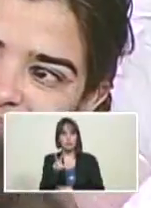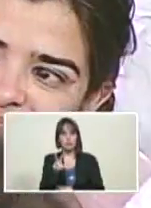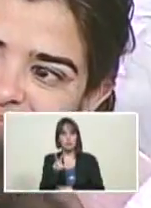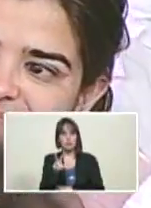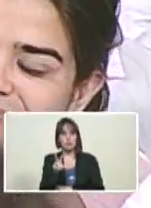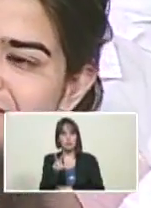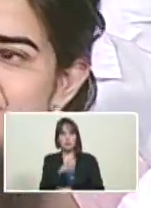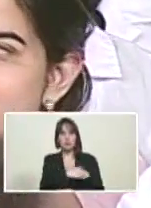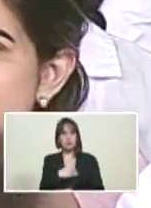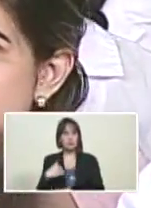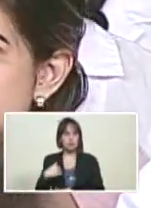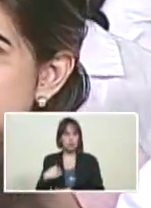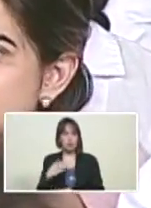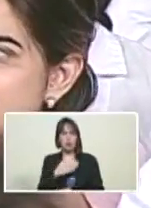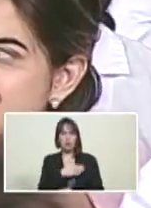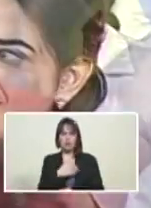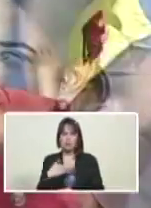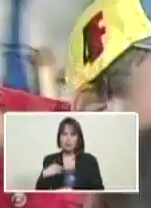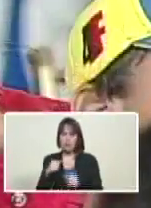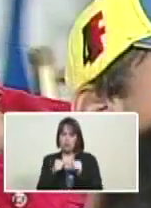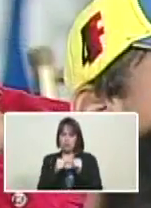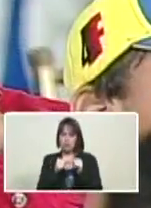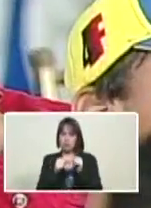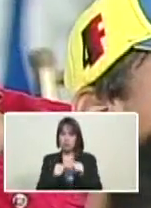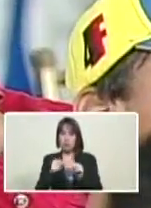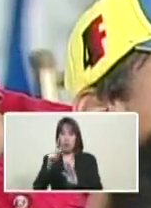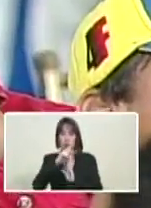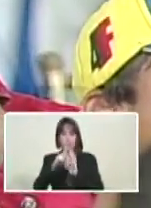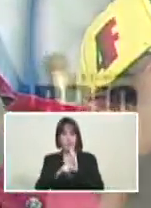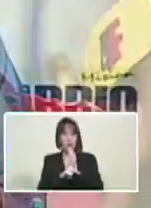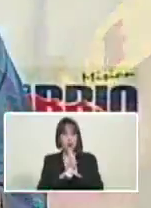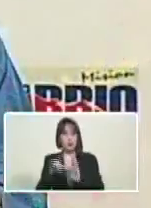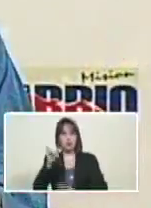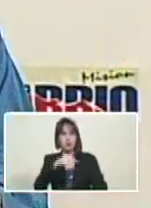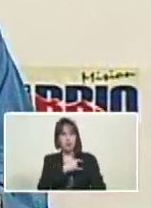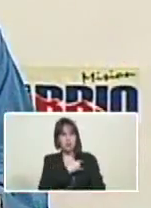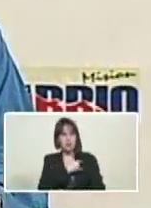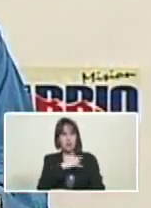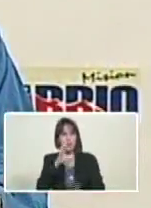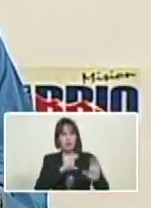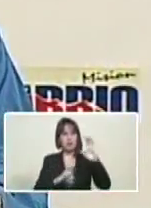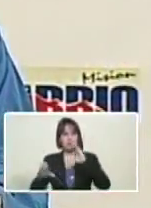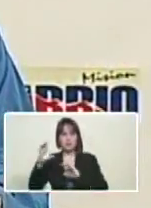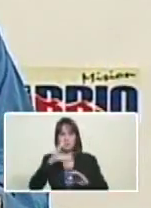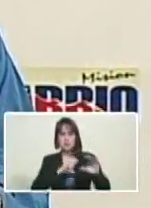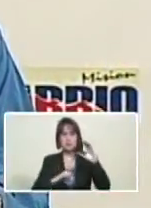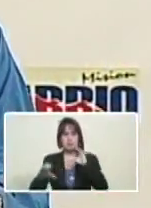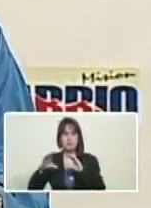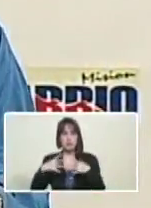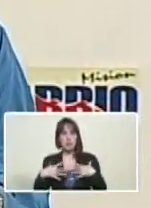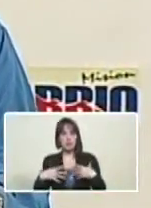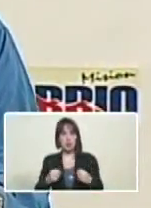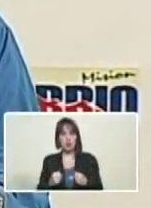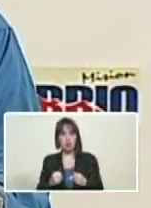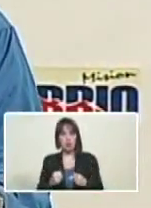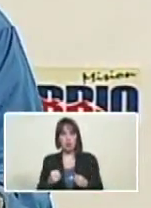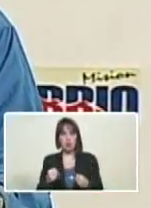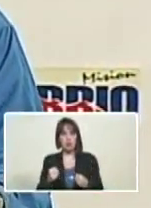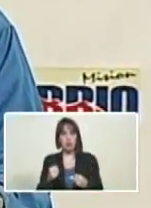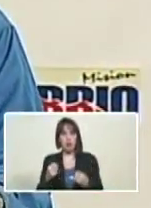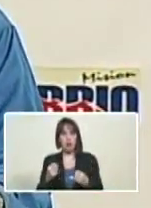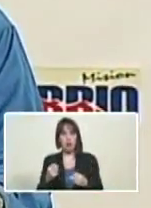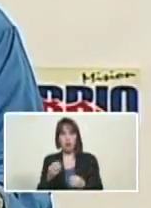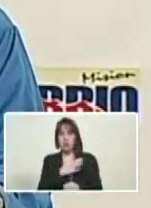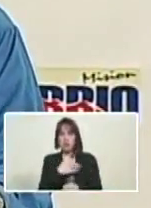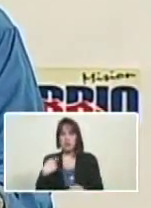Yo quiero que sigamos el plan de la Universidad de la Ciencia de la Salud de formar miles de especialistas.